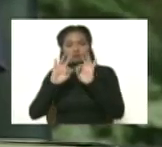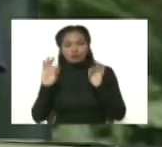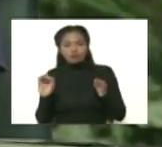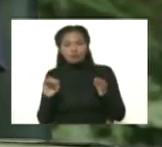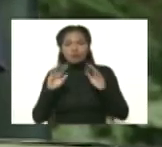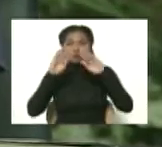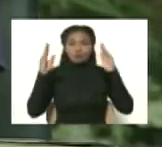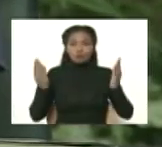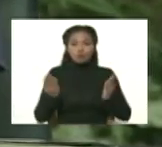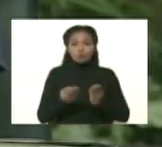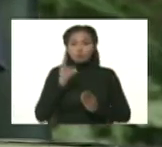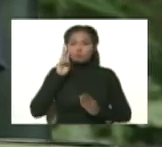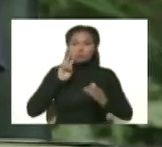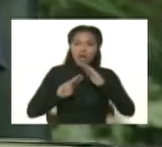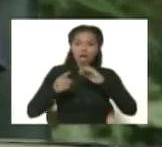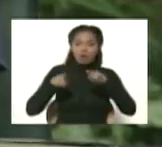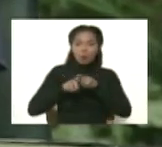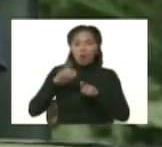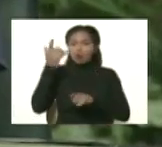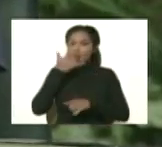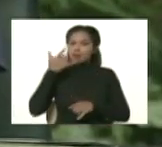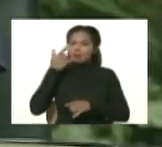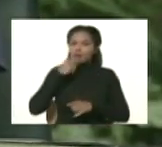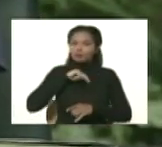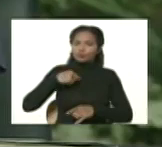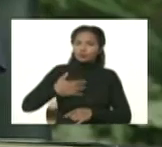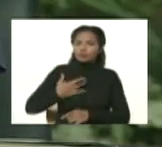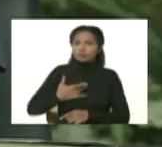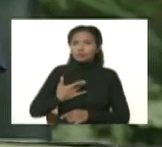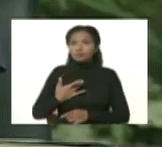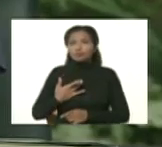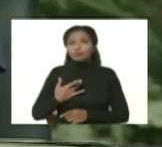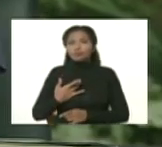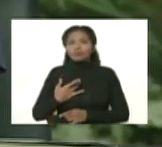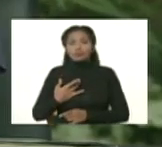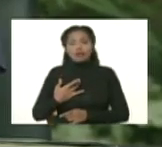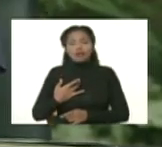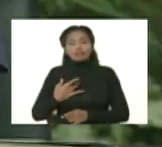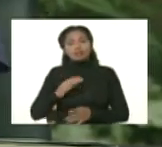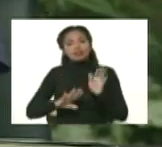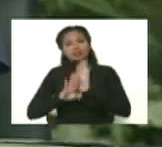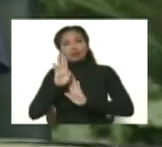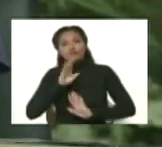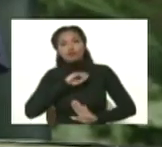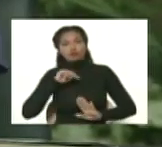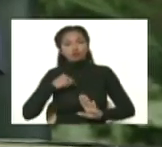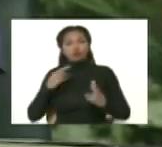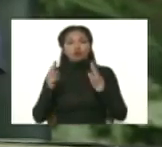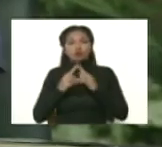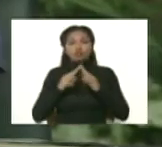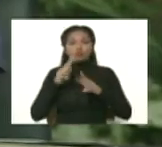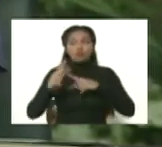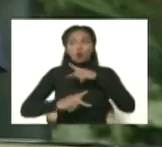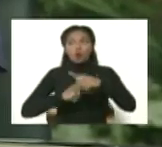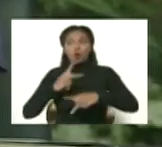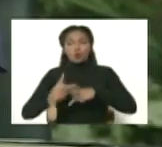geoestadístico de la perspectiva afrodescendiente, el desarrollo de los distritos motores del conocimiento